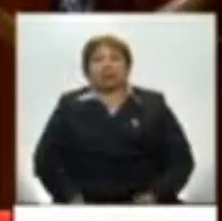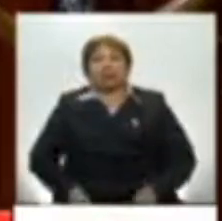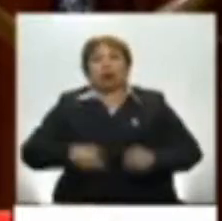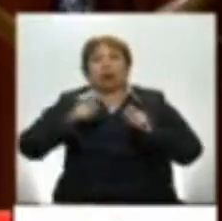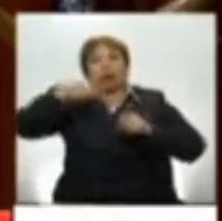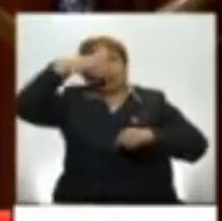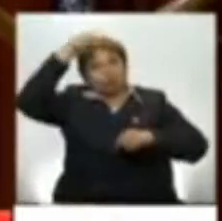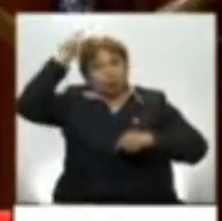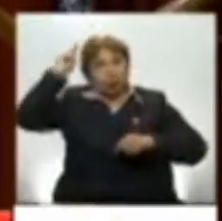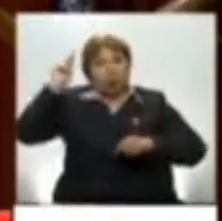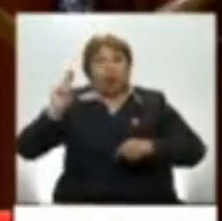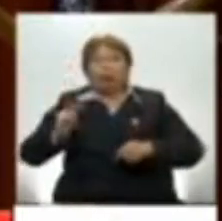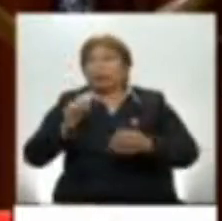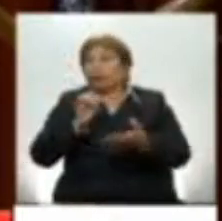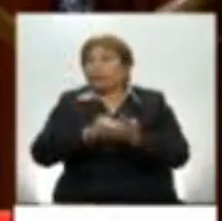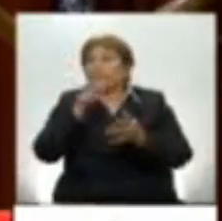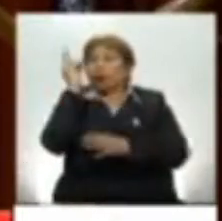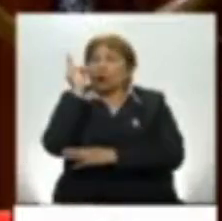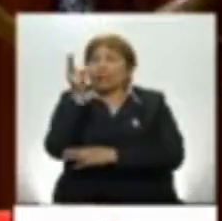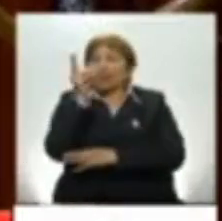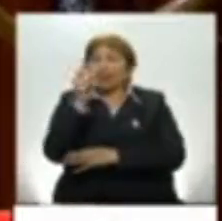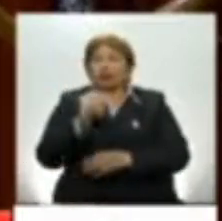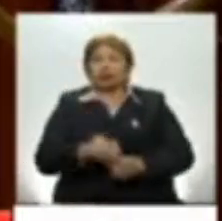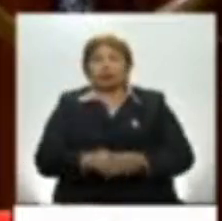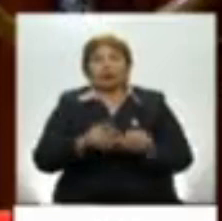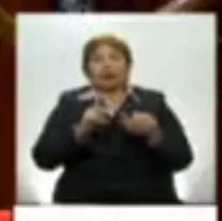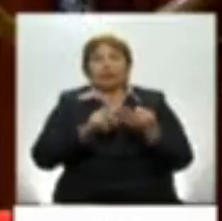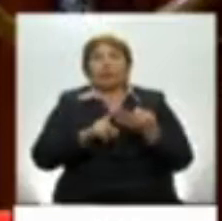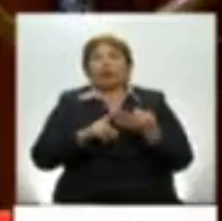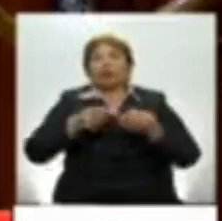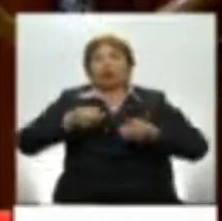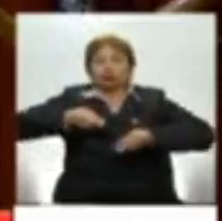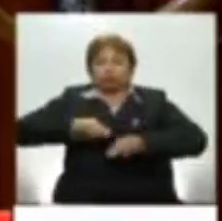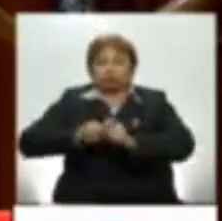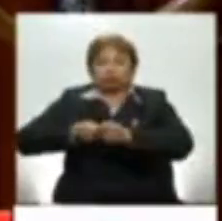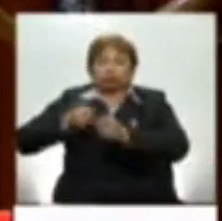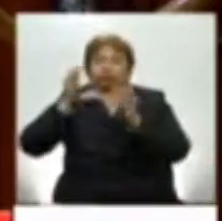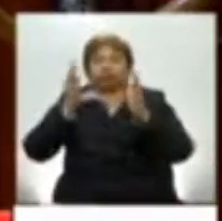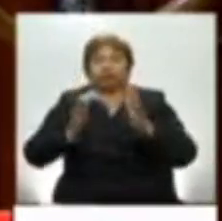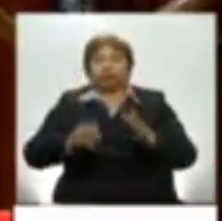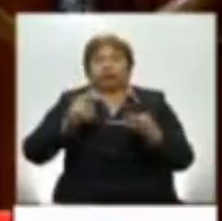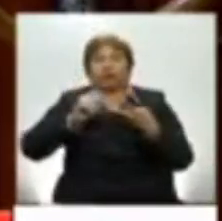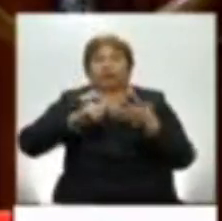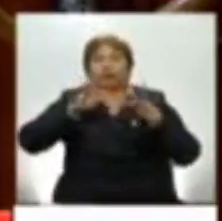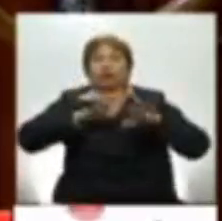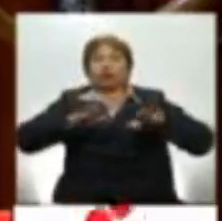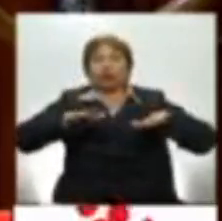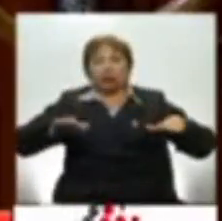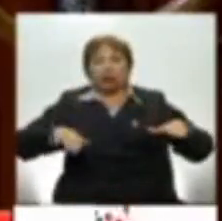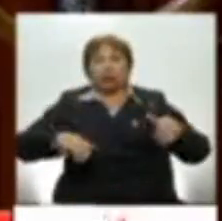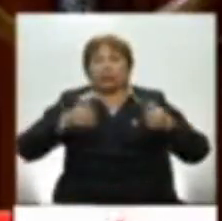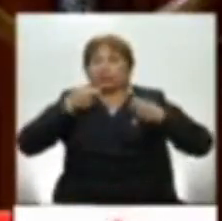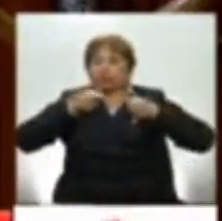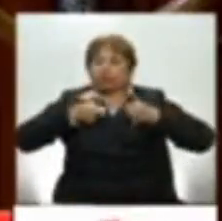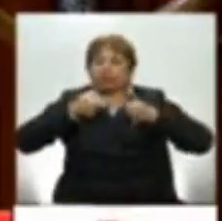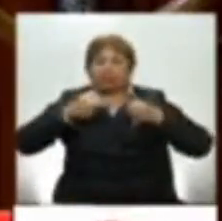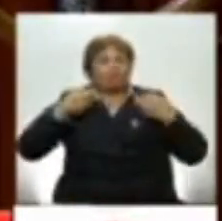de Huánuco, por los maestros, por los agricultores y por los niños, y